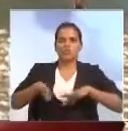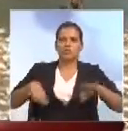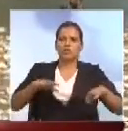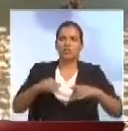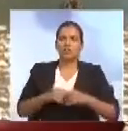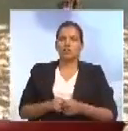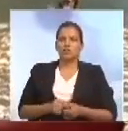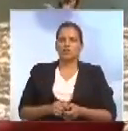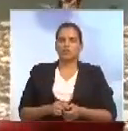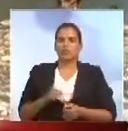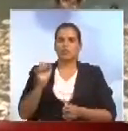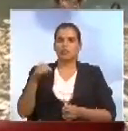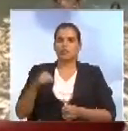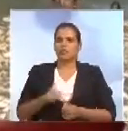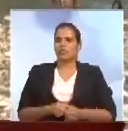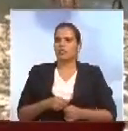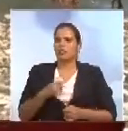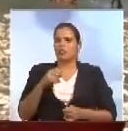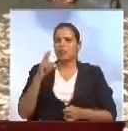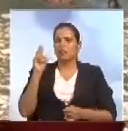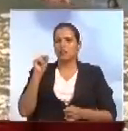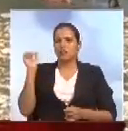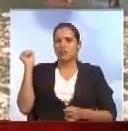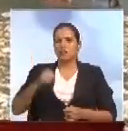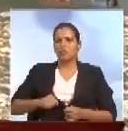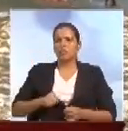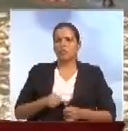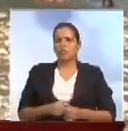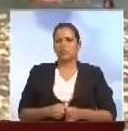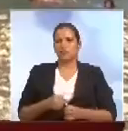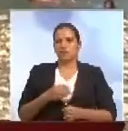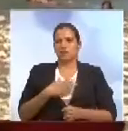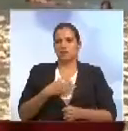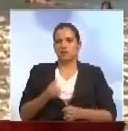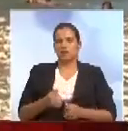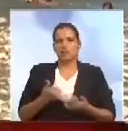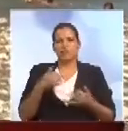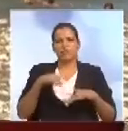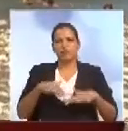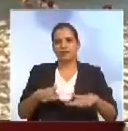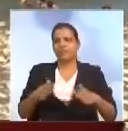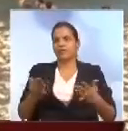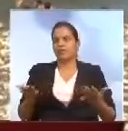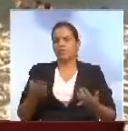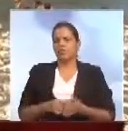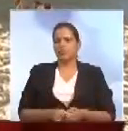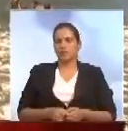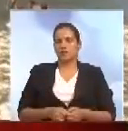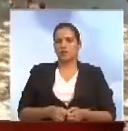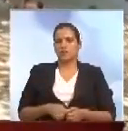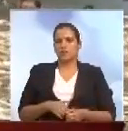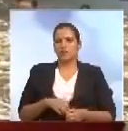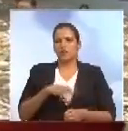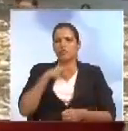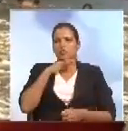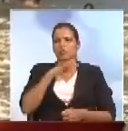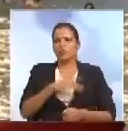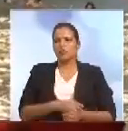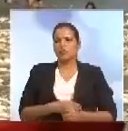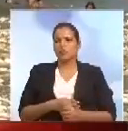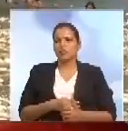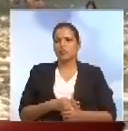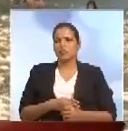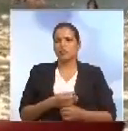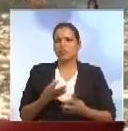puede suceder ya, entonces no podemos dejar que esto esté así al aire del viento,